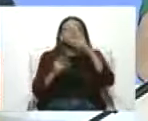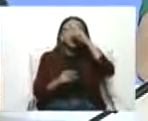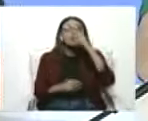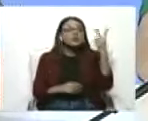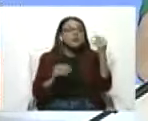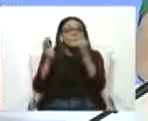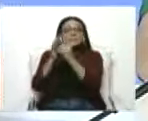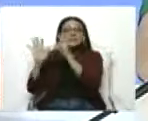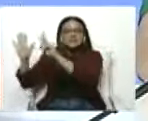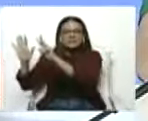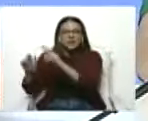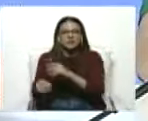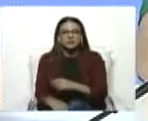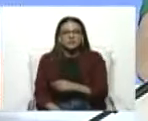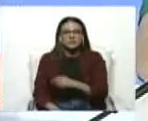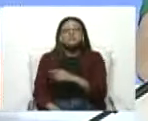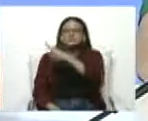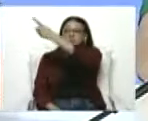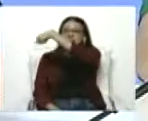Uno, nómbrame uno que esté aquí.